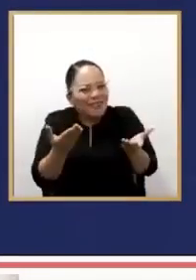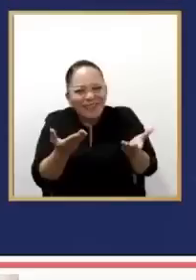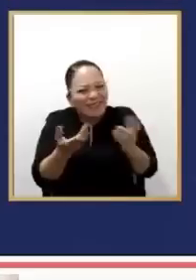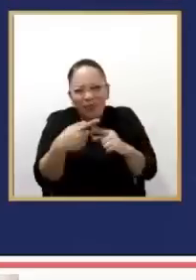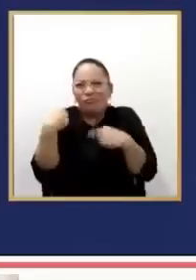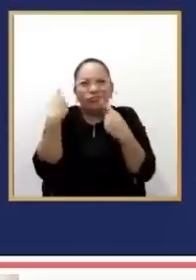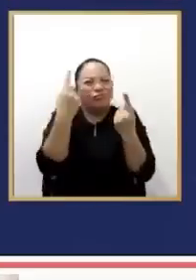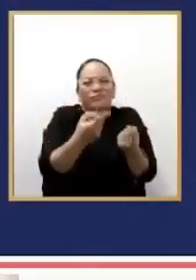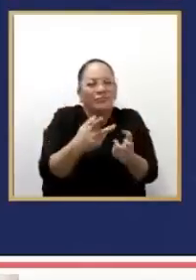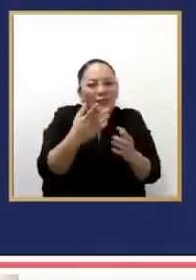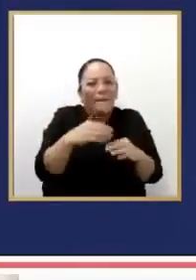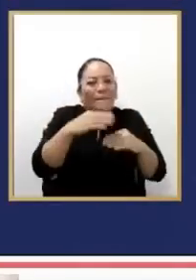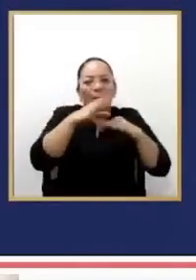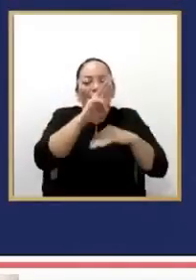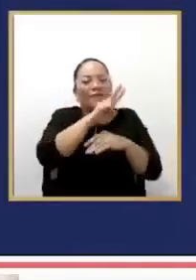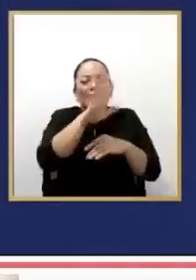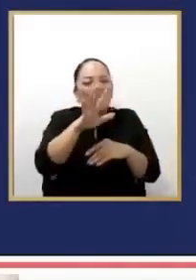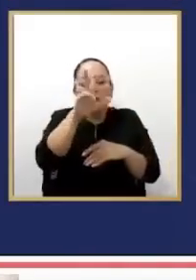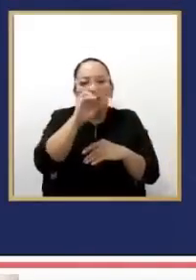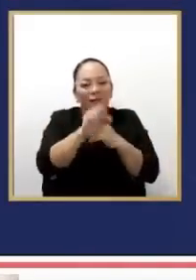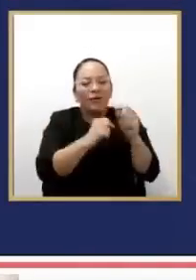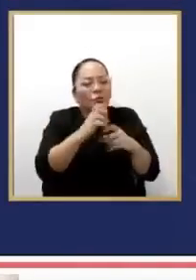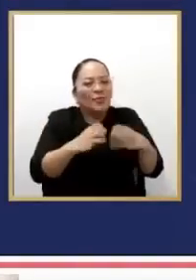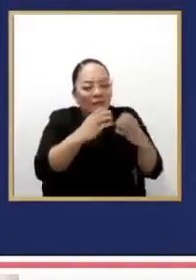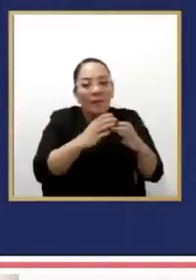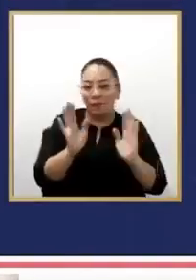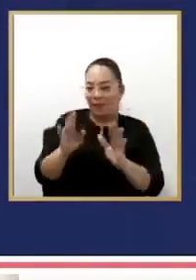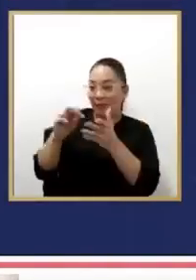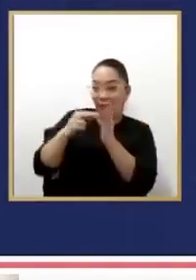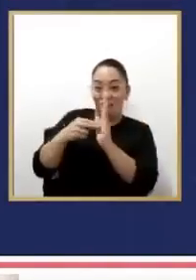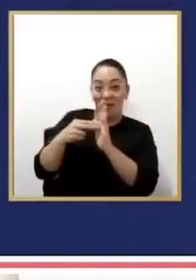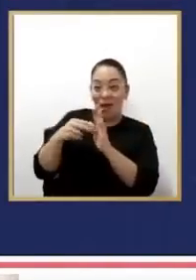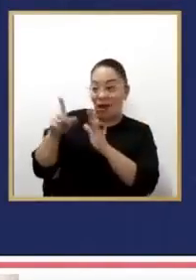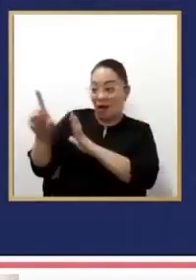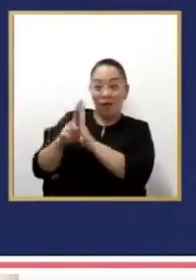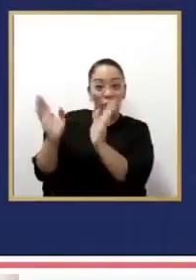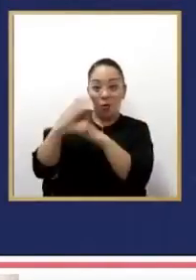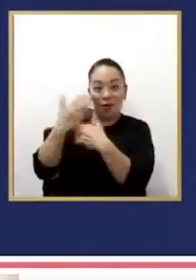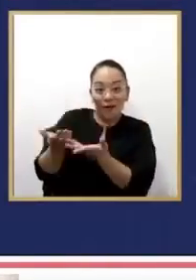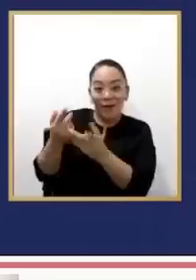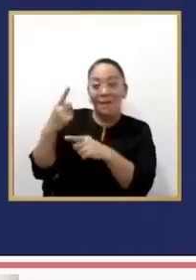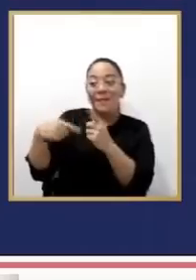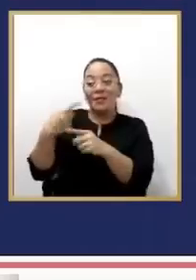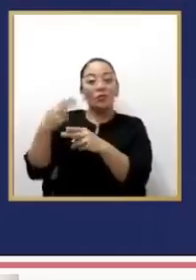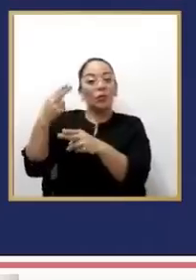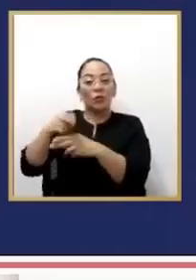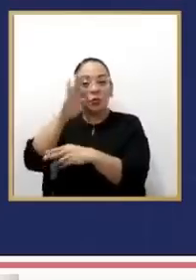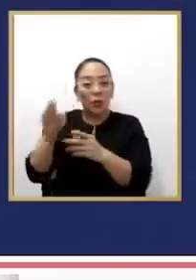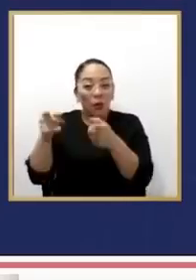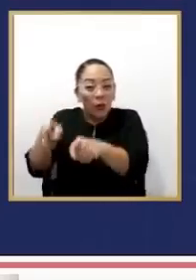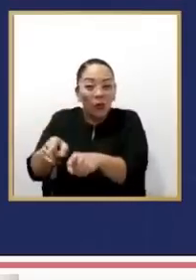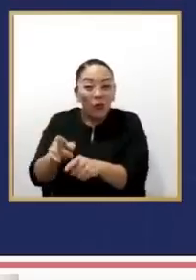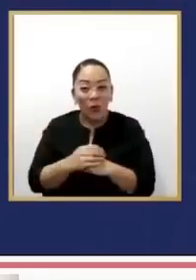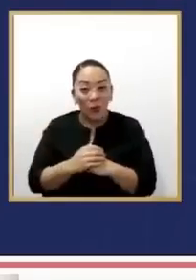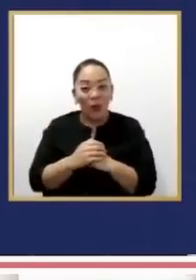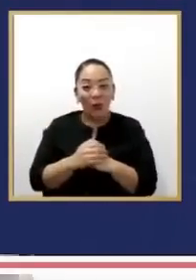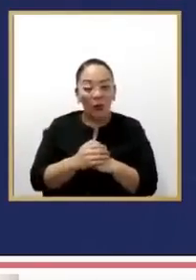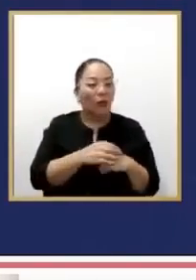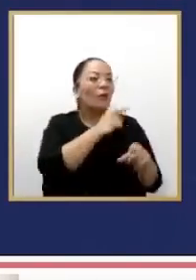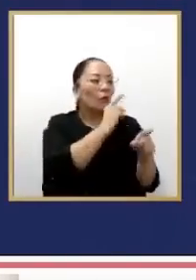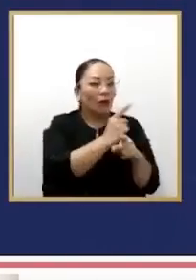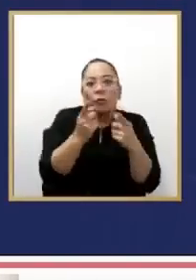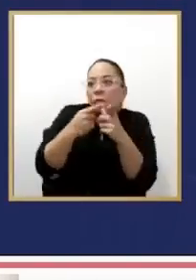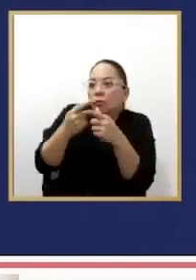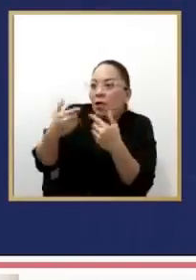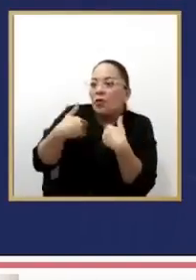hace más de 25 o 30 años. Entonces la norma no existe y además el nombramiento nunca ocurrió. Así es. Y entonces